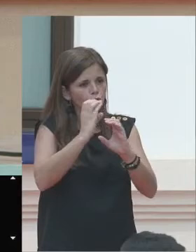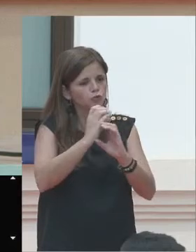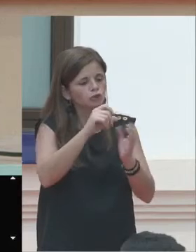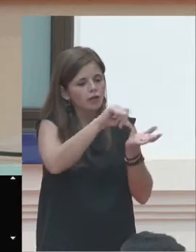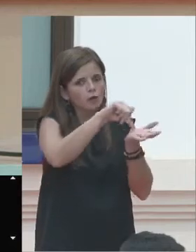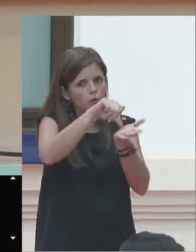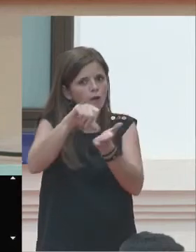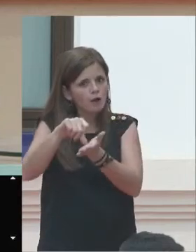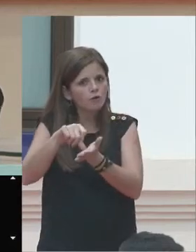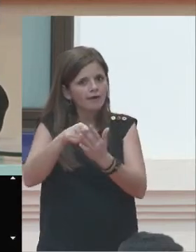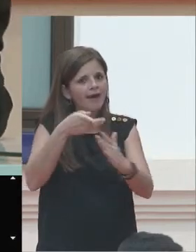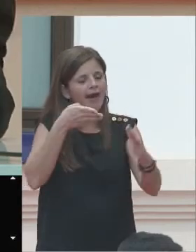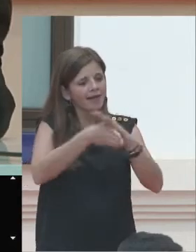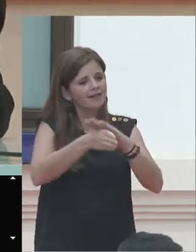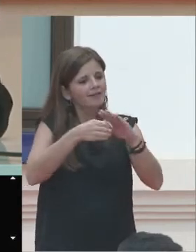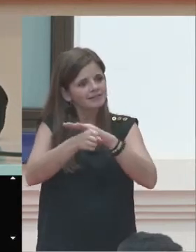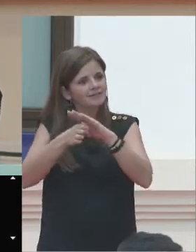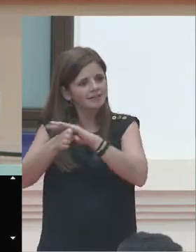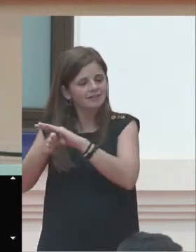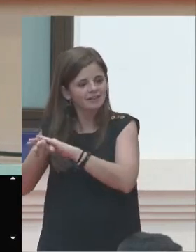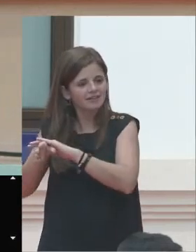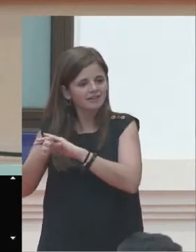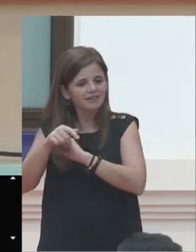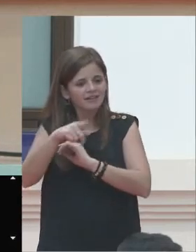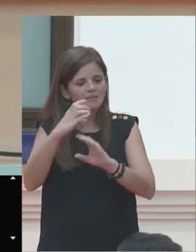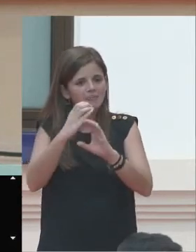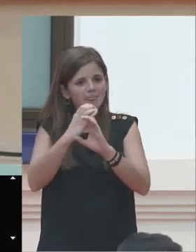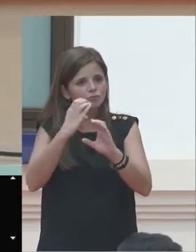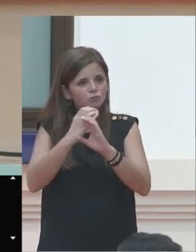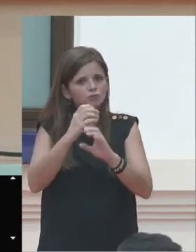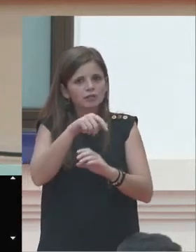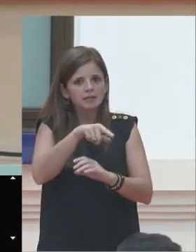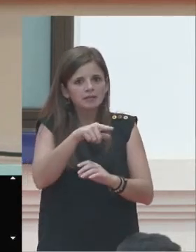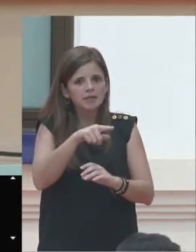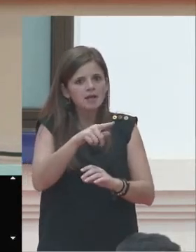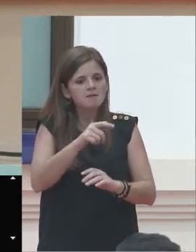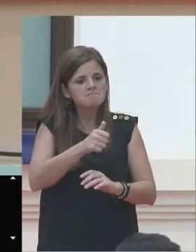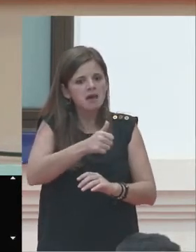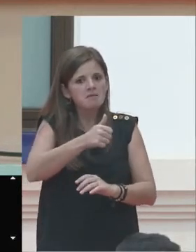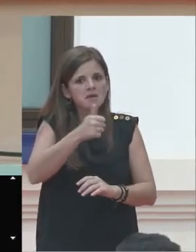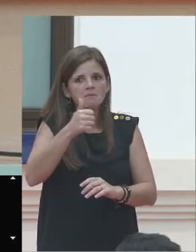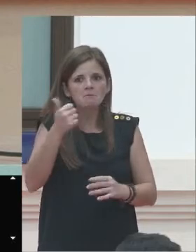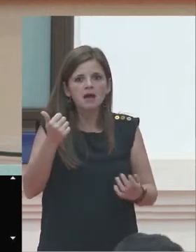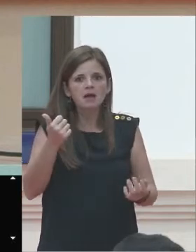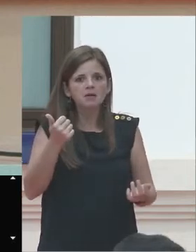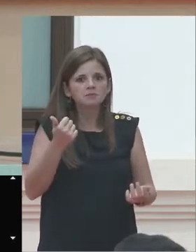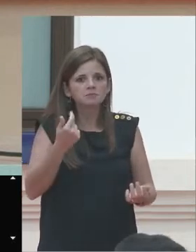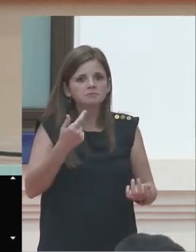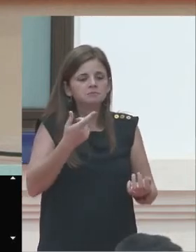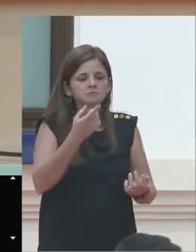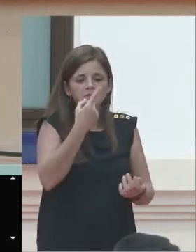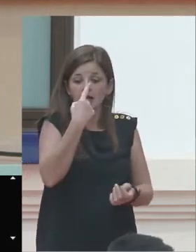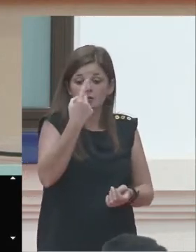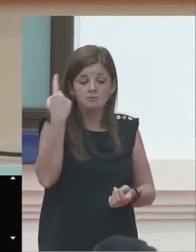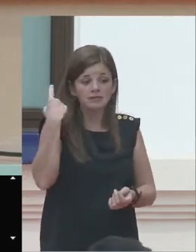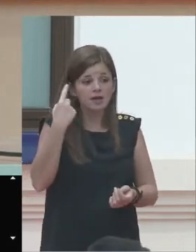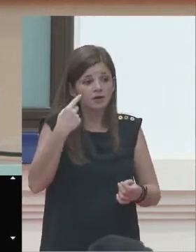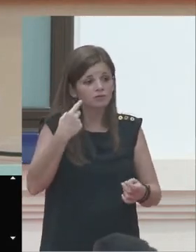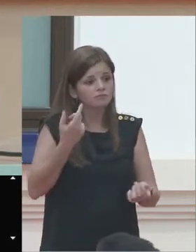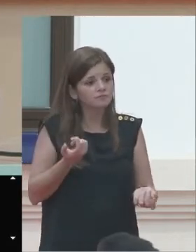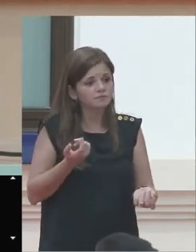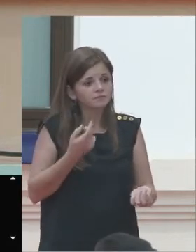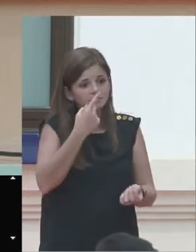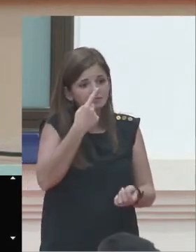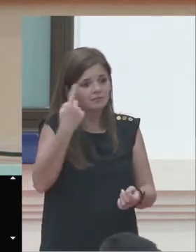accesibles. Y los autocares cada vez más. El año pasado estuvimos en IATA,